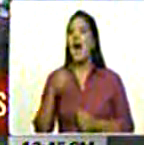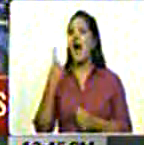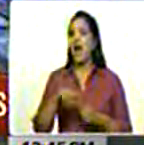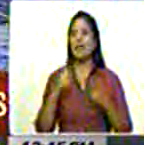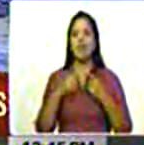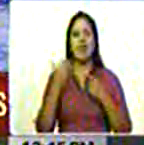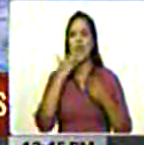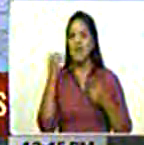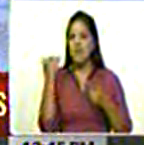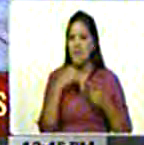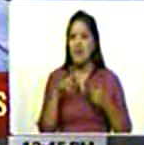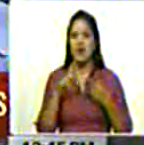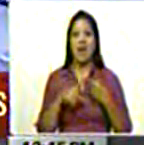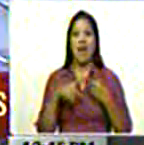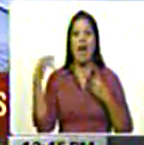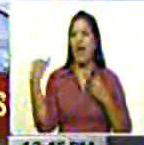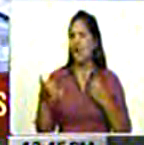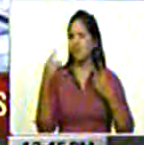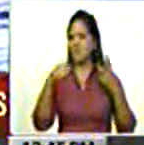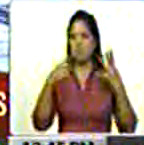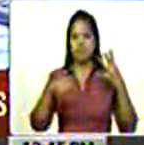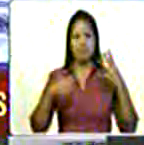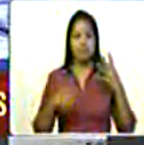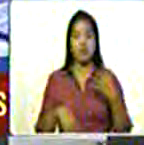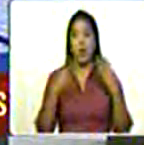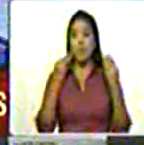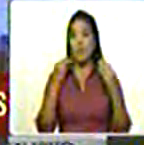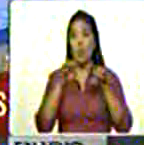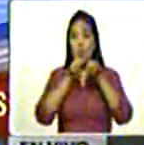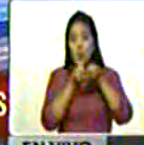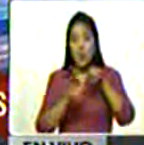refrigerante, hay mesetas, hay estoperas, hay